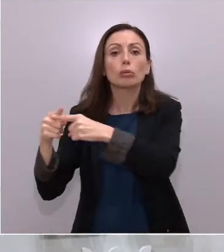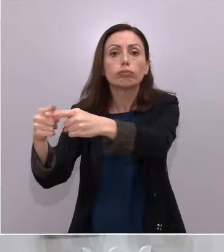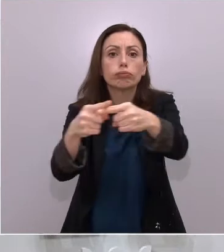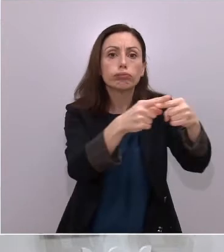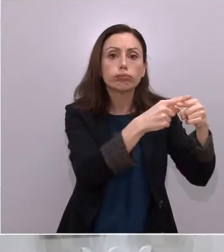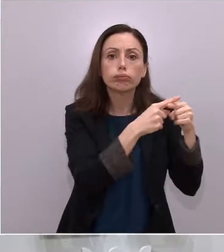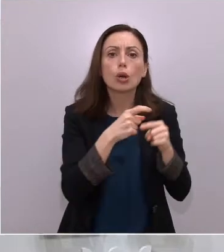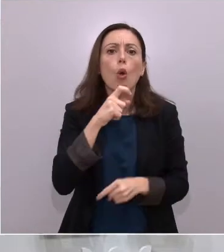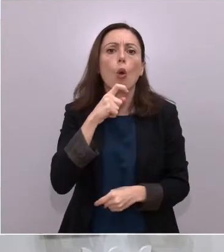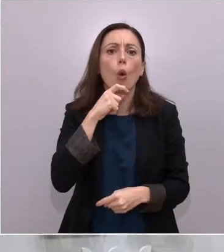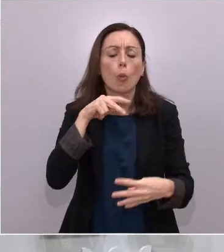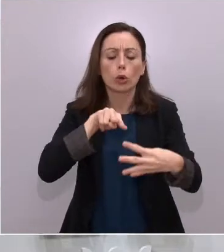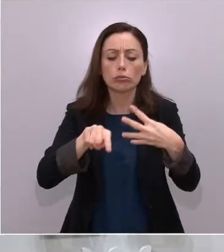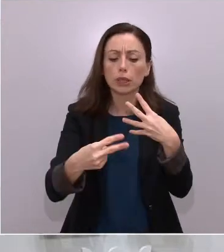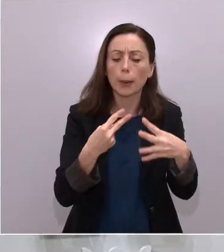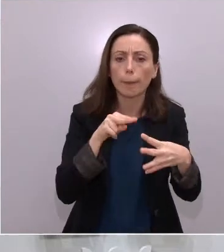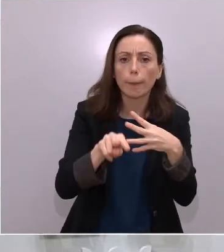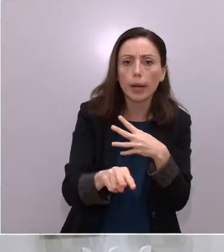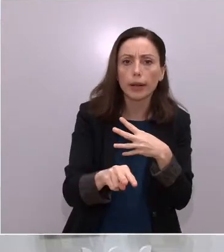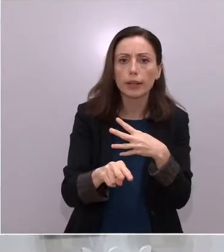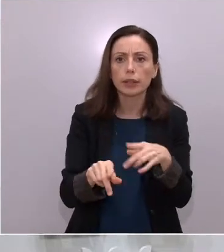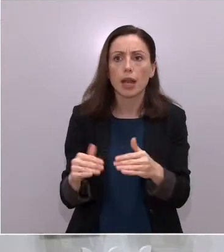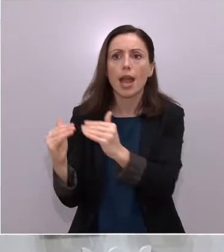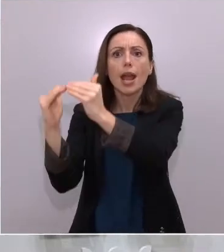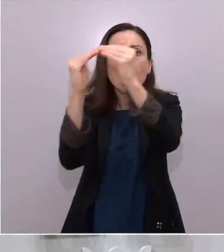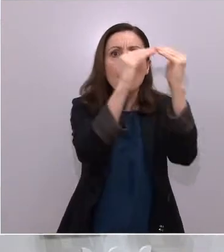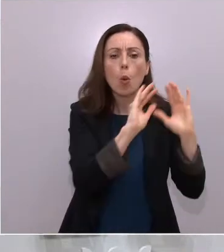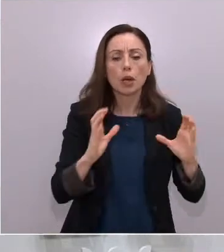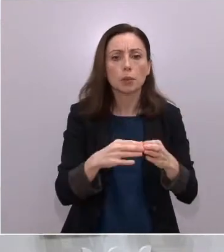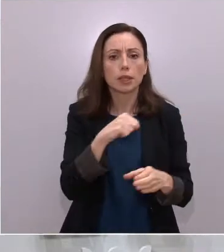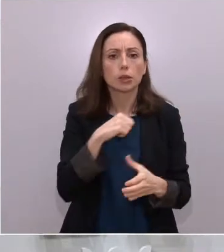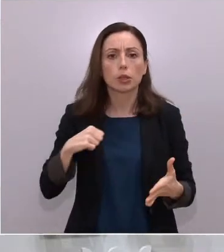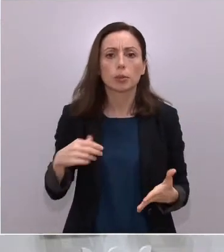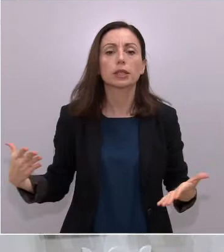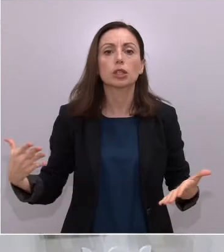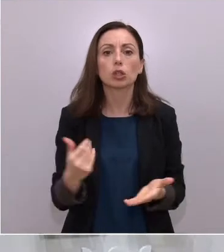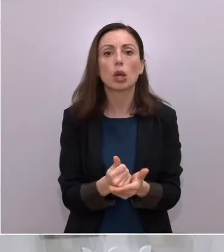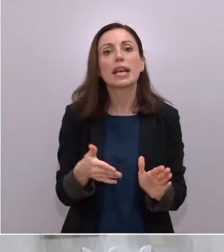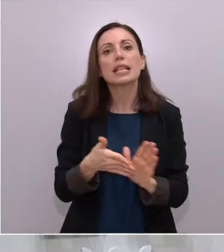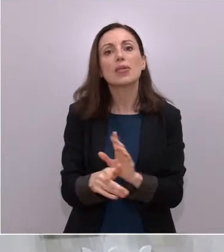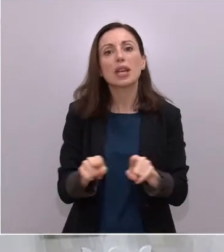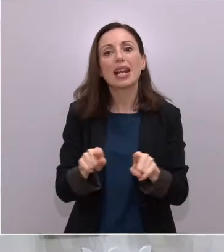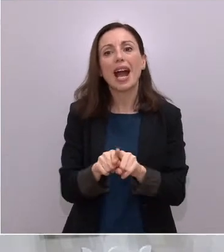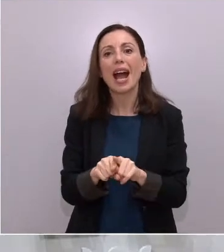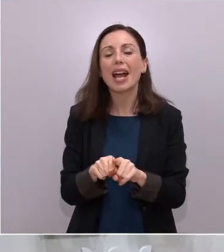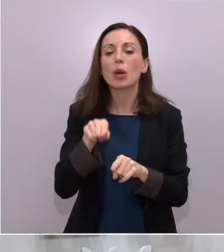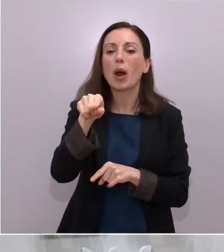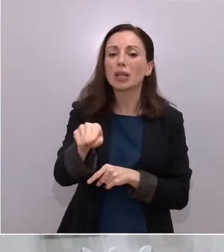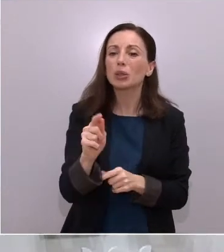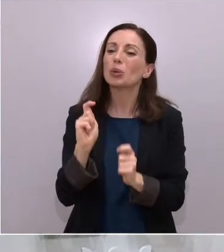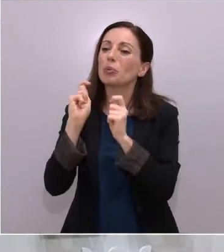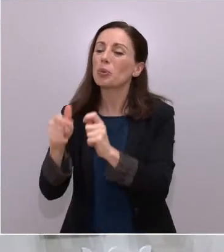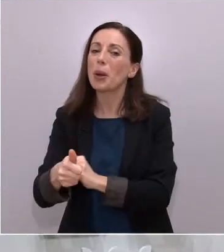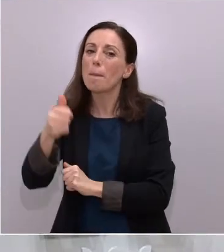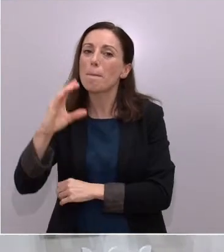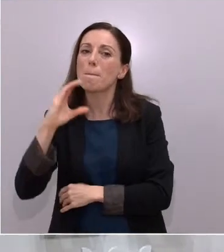manera transparente, de una manera homogénea entre las comunidades autónomas, sin privilegios ni discriminaciones